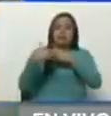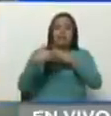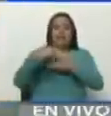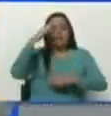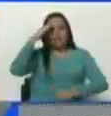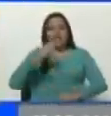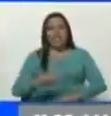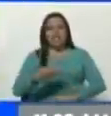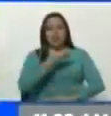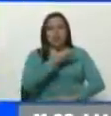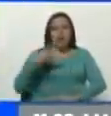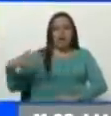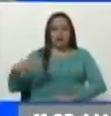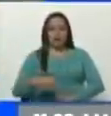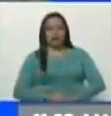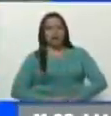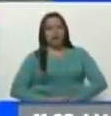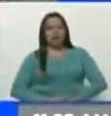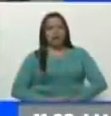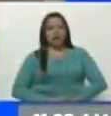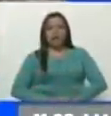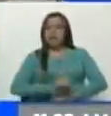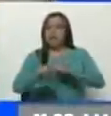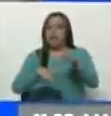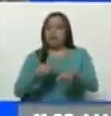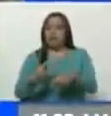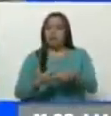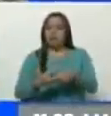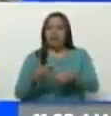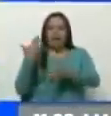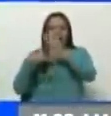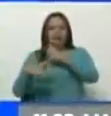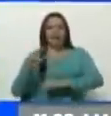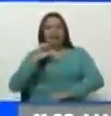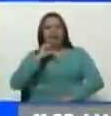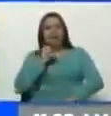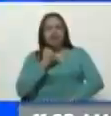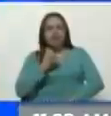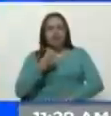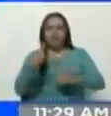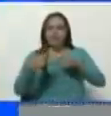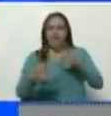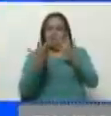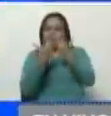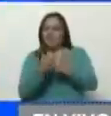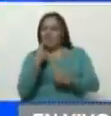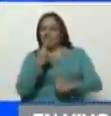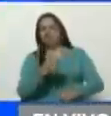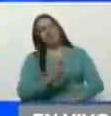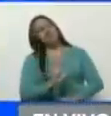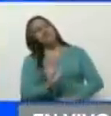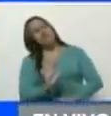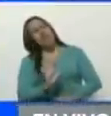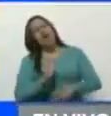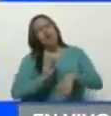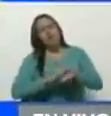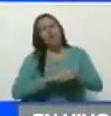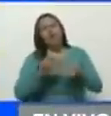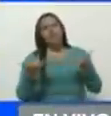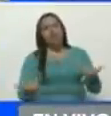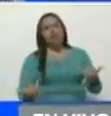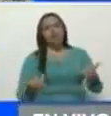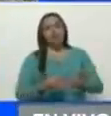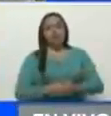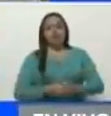blanco reaccionario, repentinamente una cantidad de administradores dijeron: oye, ¿por qué ya que tenemos todos